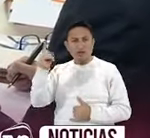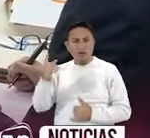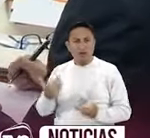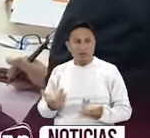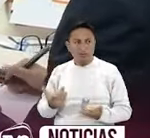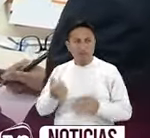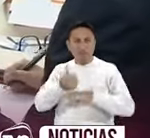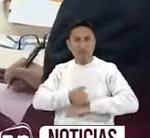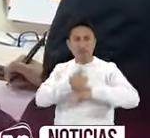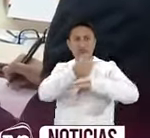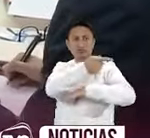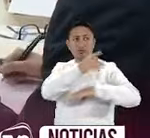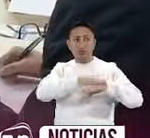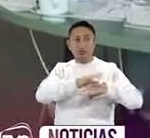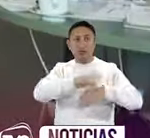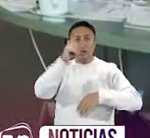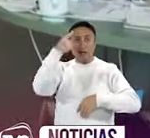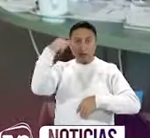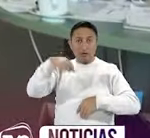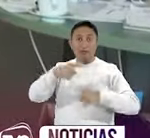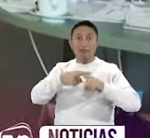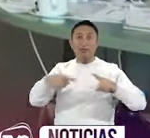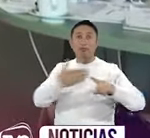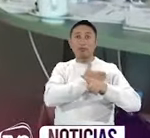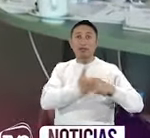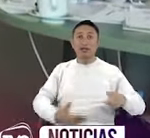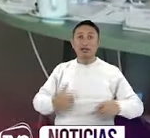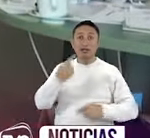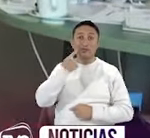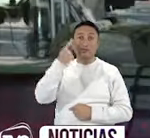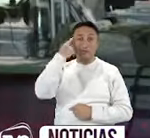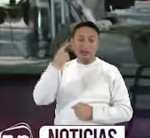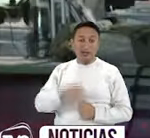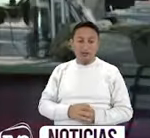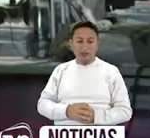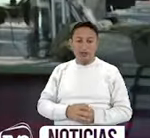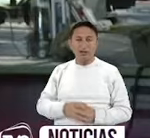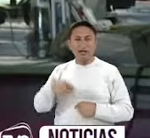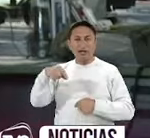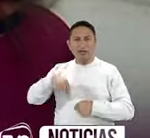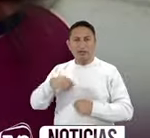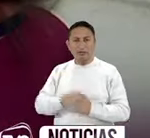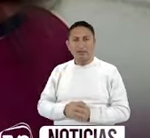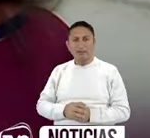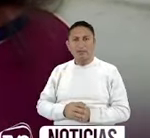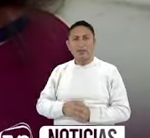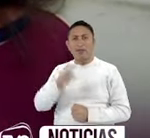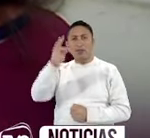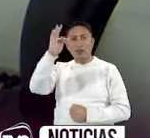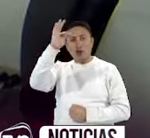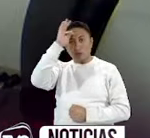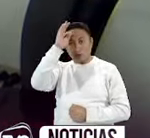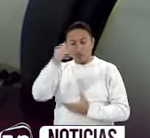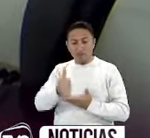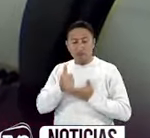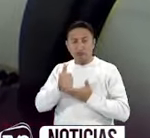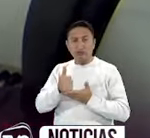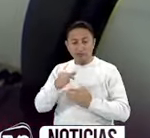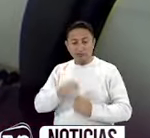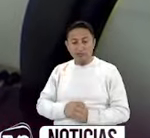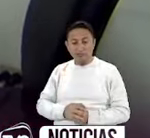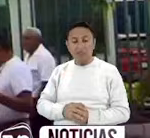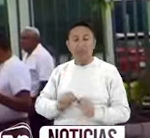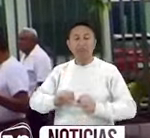al gobierno del expresidente Correa de desbordar las atenciones hospitalarias al extender sin costo adicional